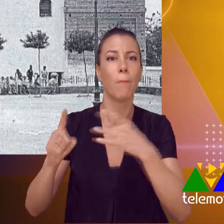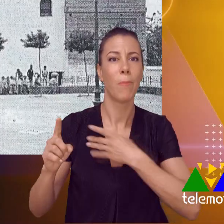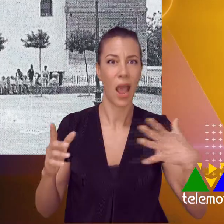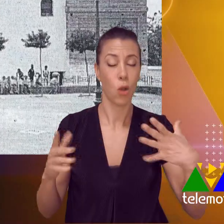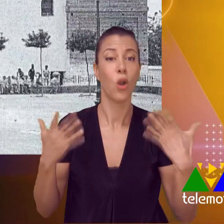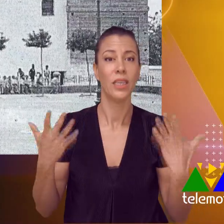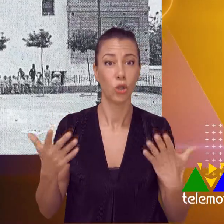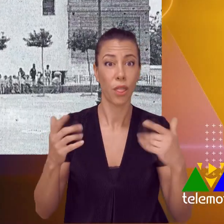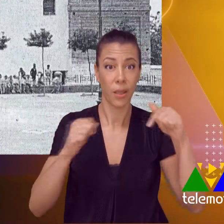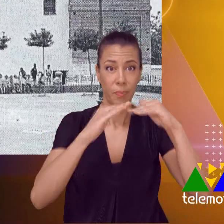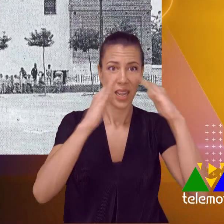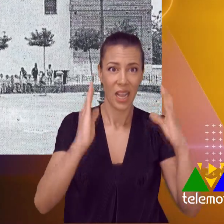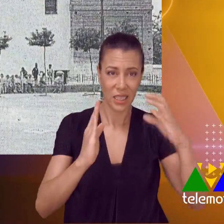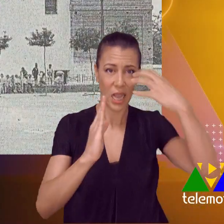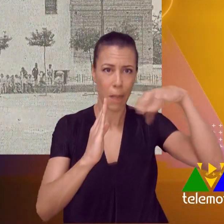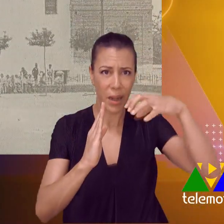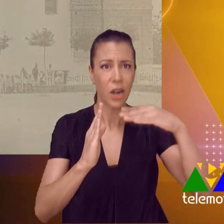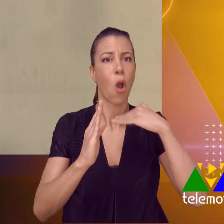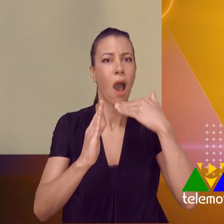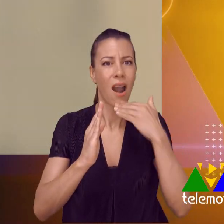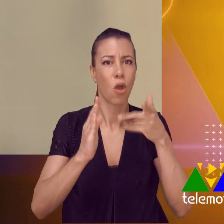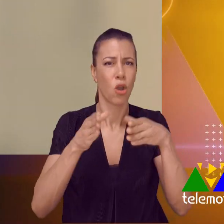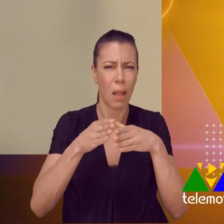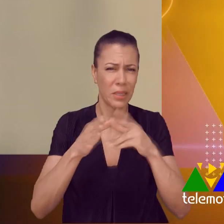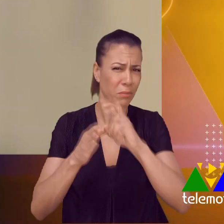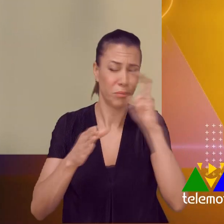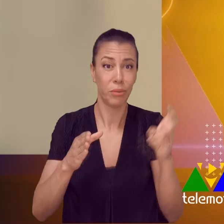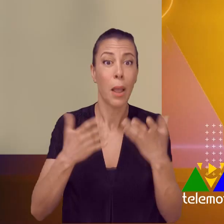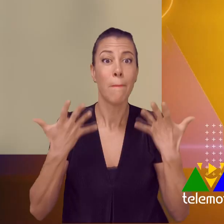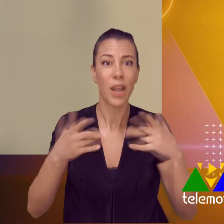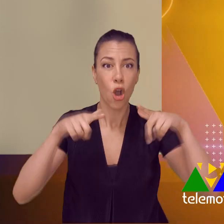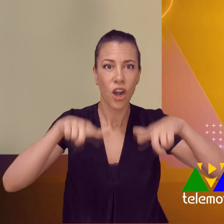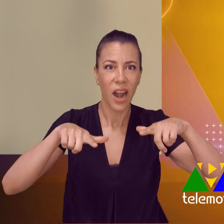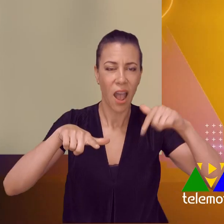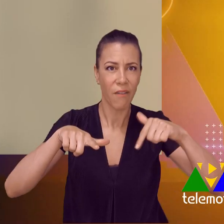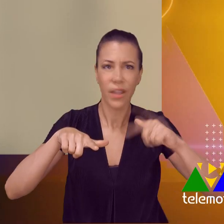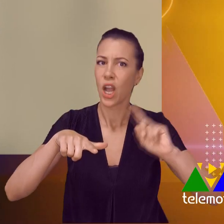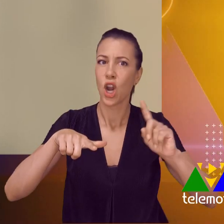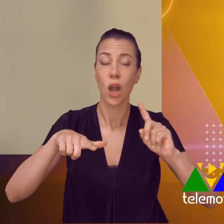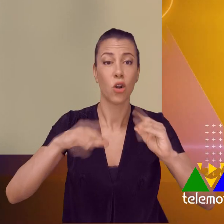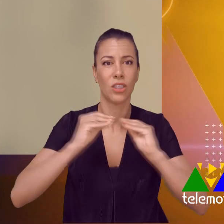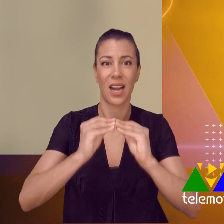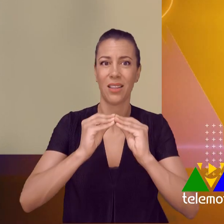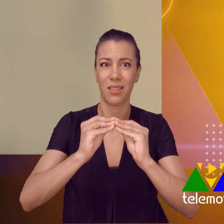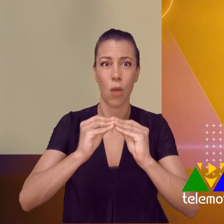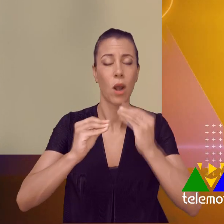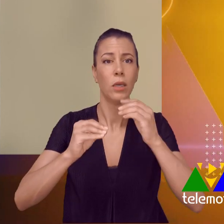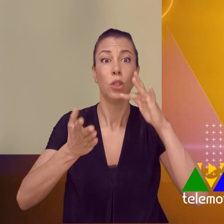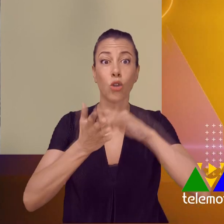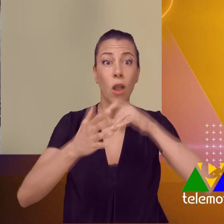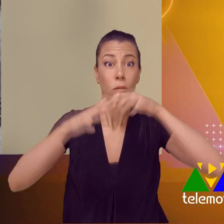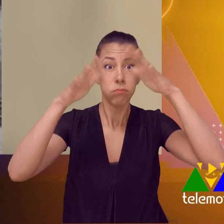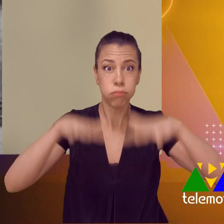estaría la casa del campanero, habría alguna capilla, etcétera. Pero esa nave no se restaura, se cae, o cae en